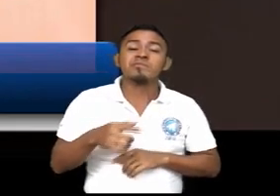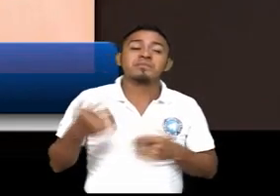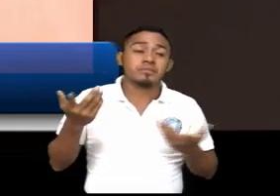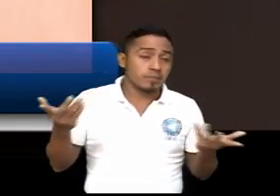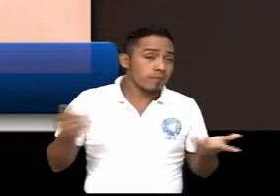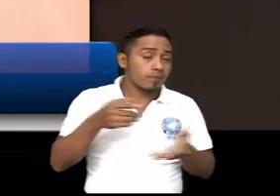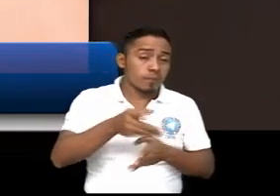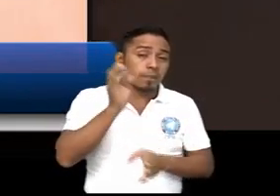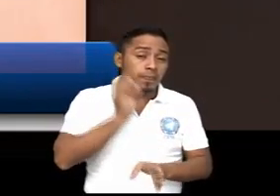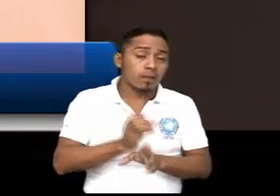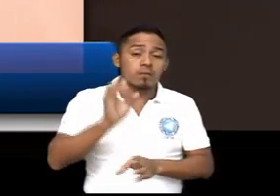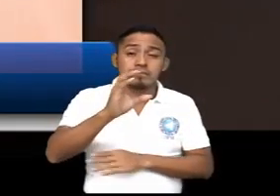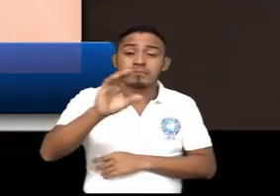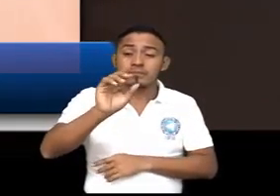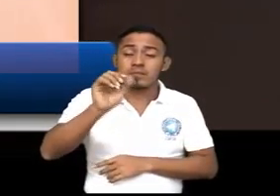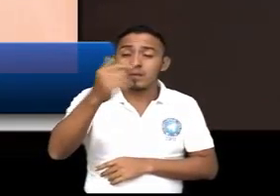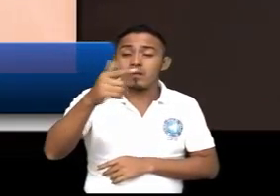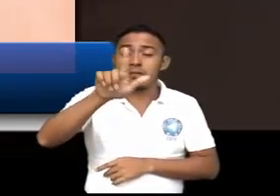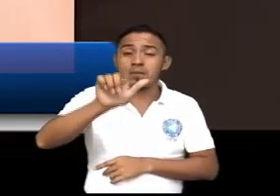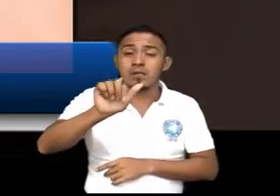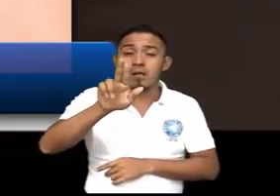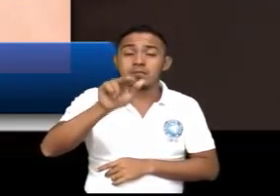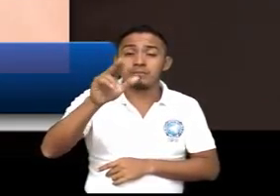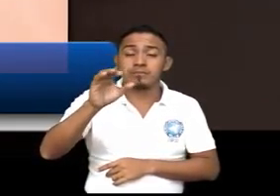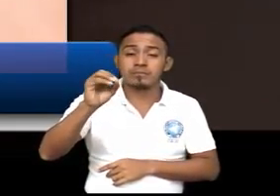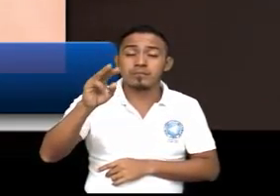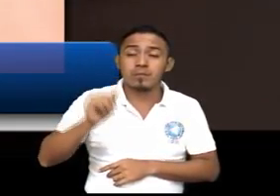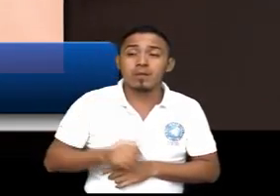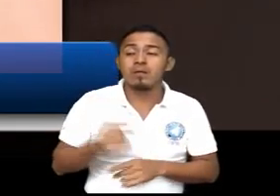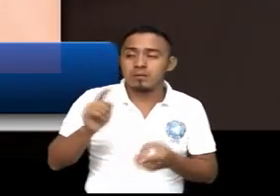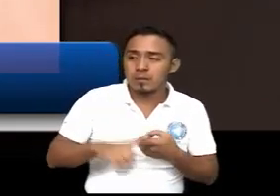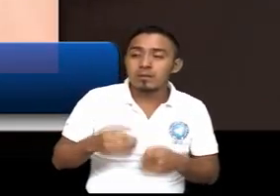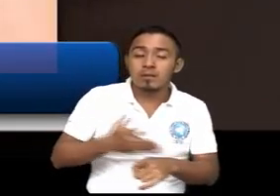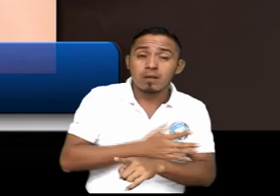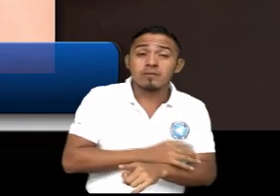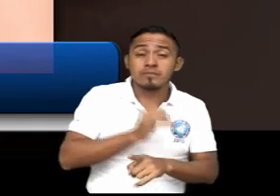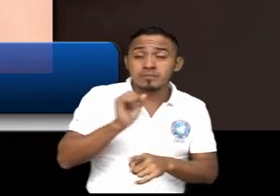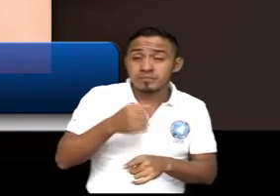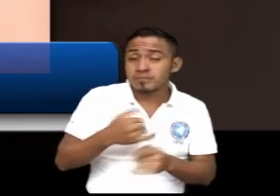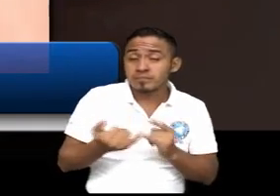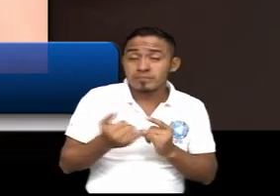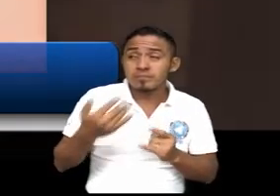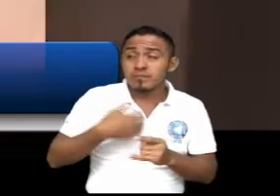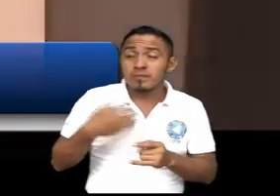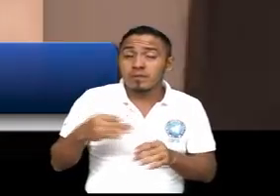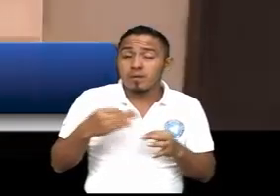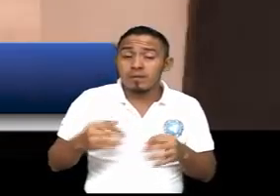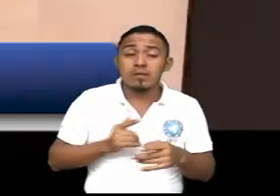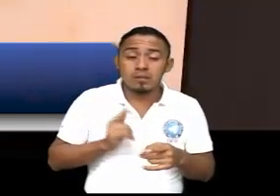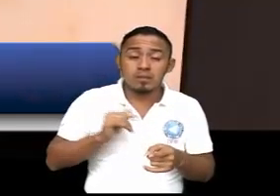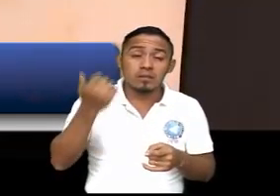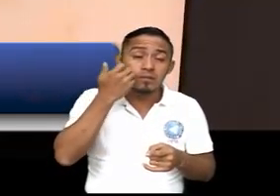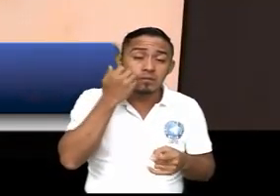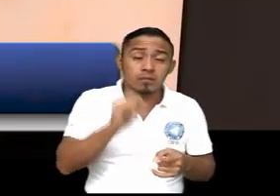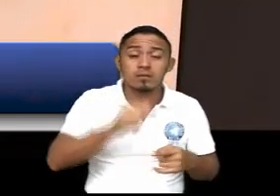de glaucoma. De glaucoma. Eso sí, por si ya tenés un antecedente familiar de glaucoma y vos